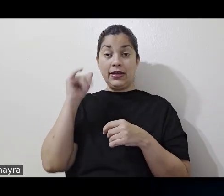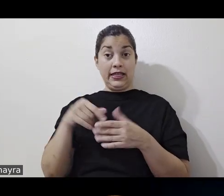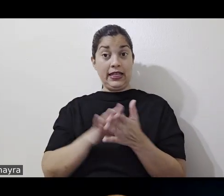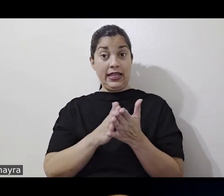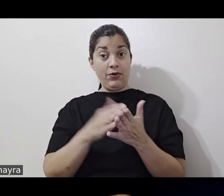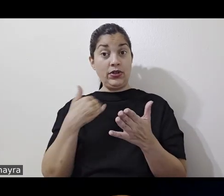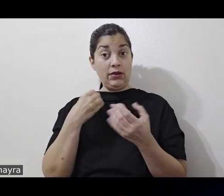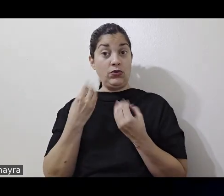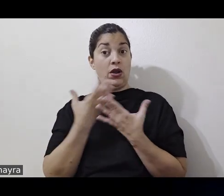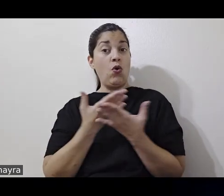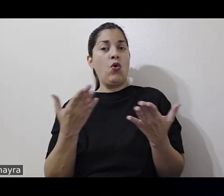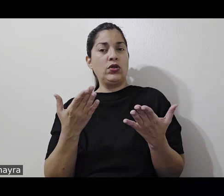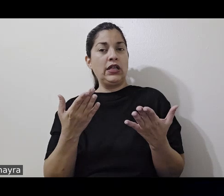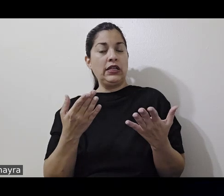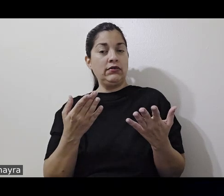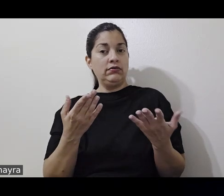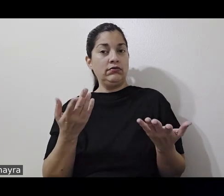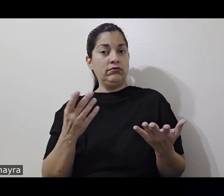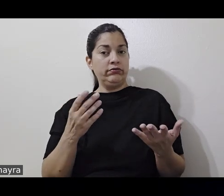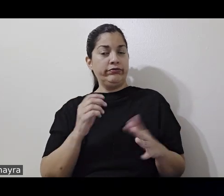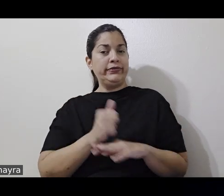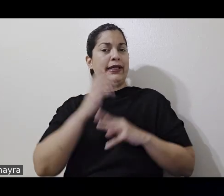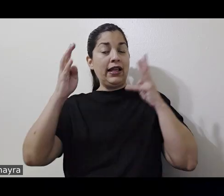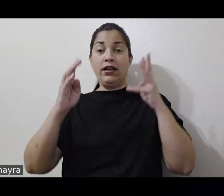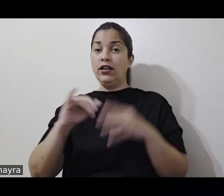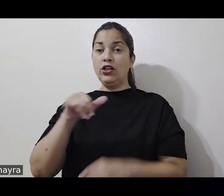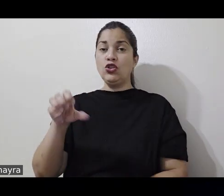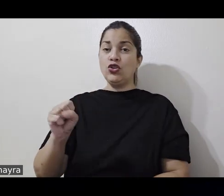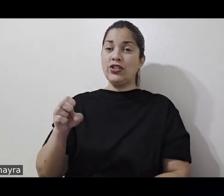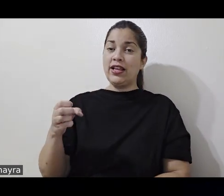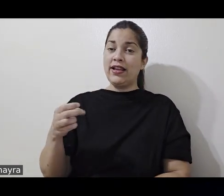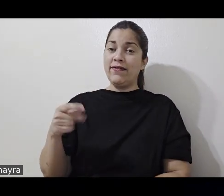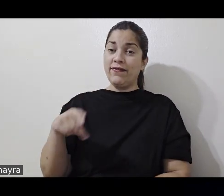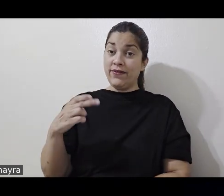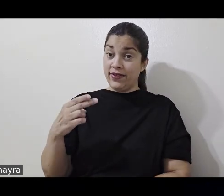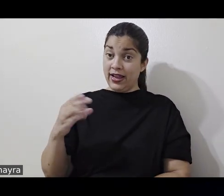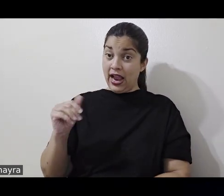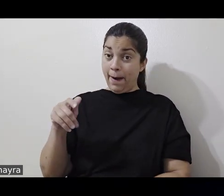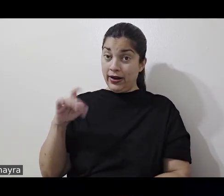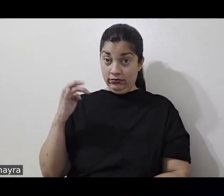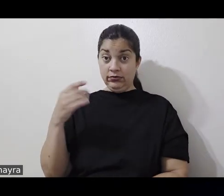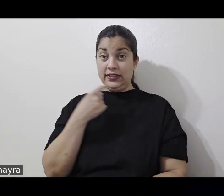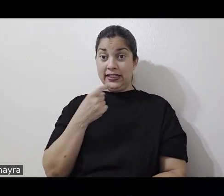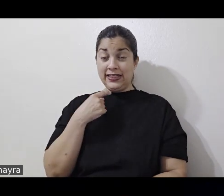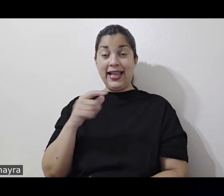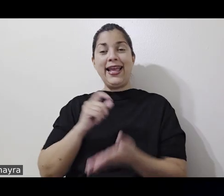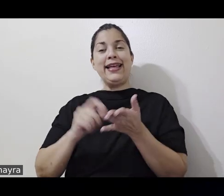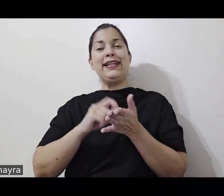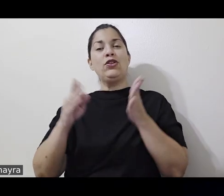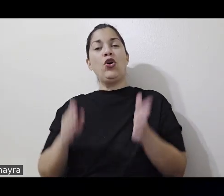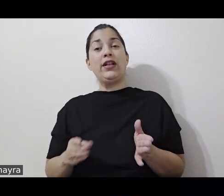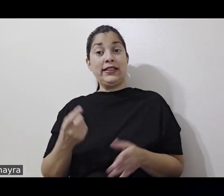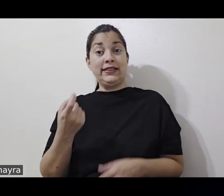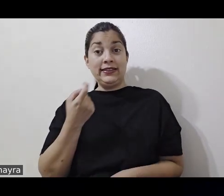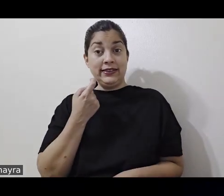cosas creadas porque Joseph Campbell dijo que nosotros los escritores del presente somos los que vamos a crear la